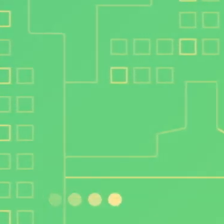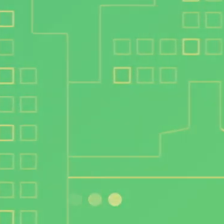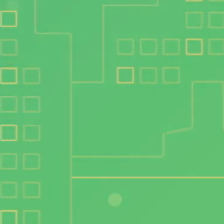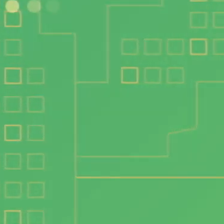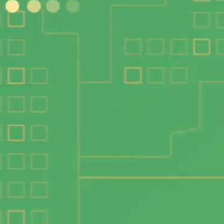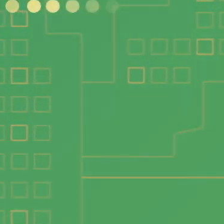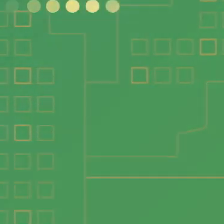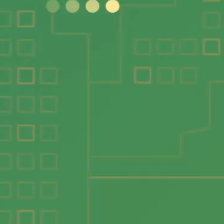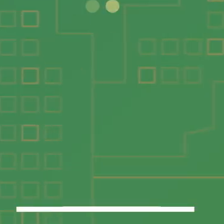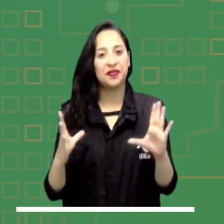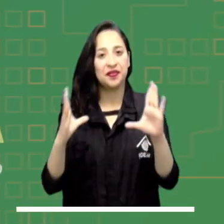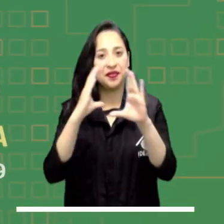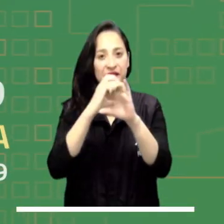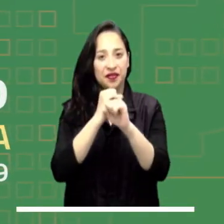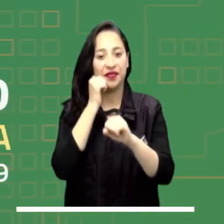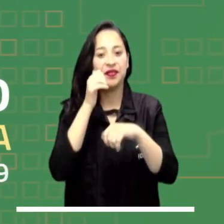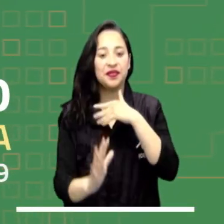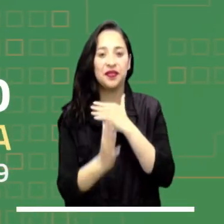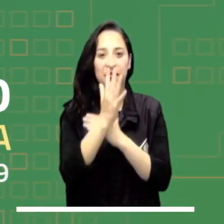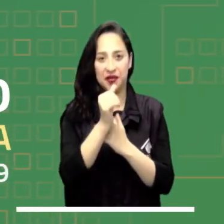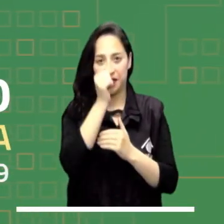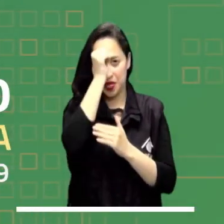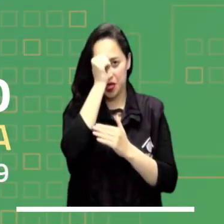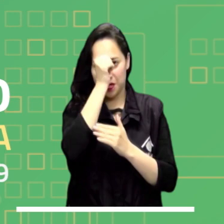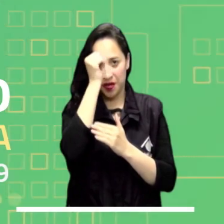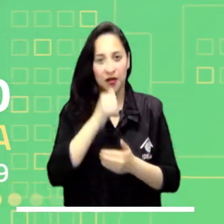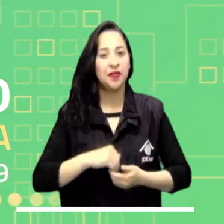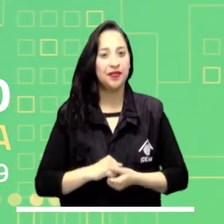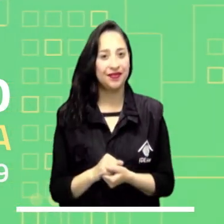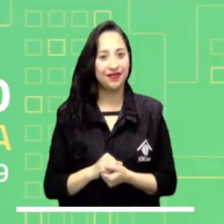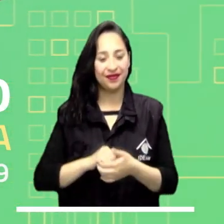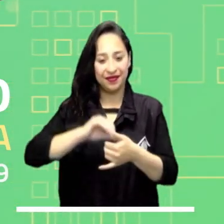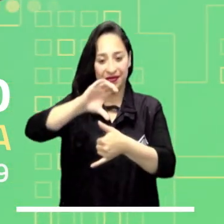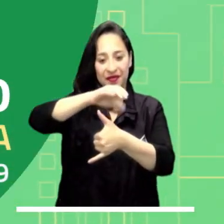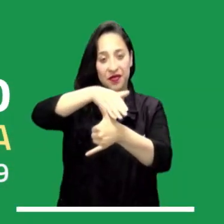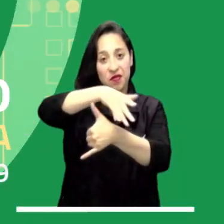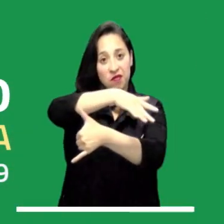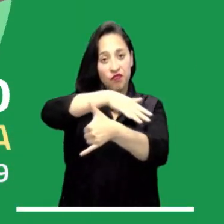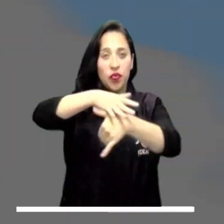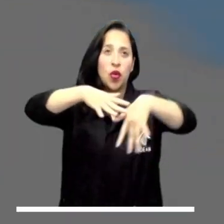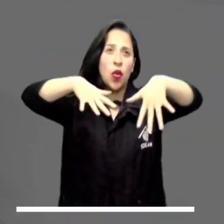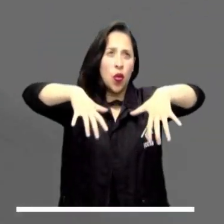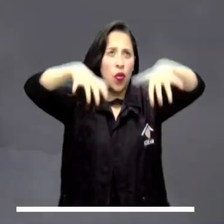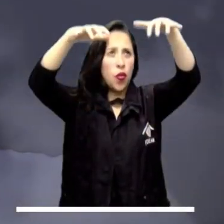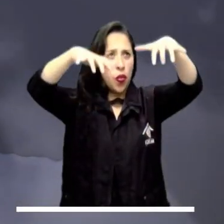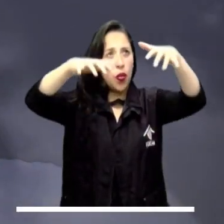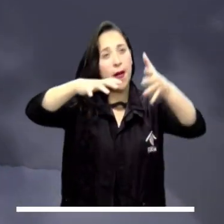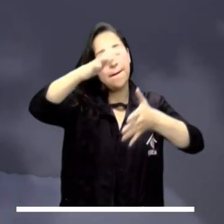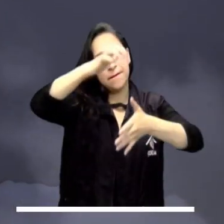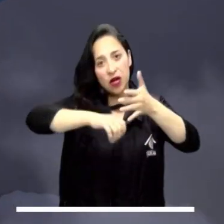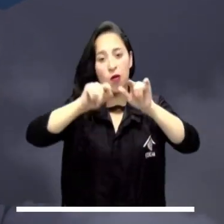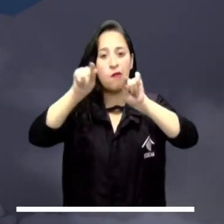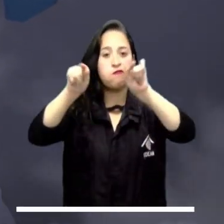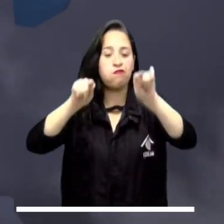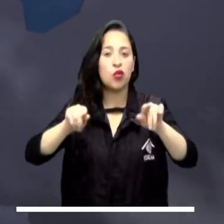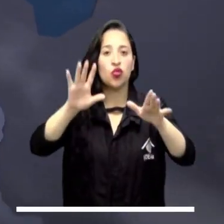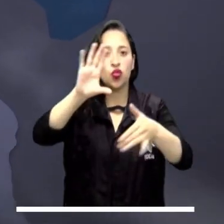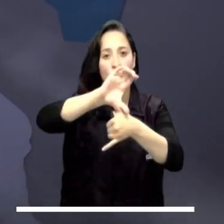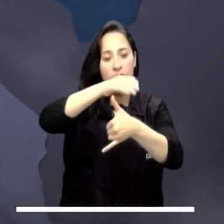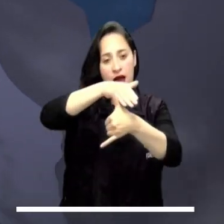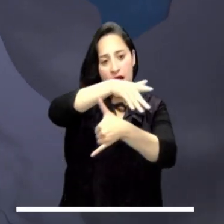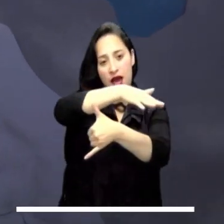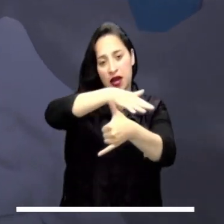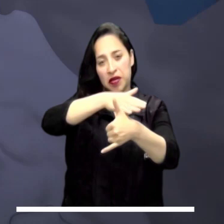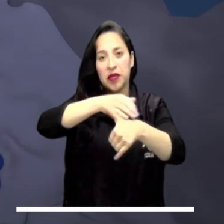pronóstico del tiempo para la noche de hoy y madrugada de domingo las lluvias disminuirán significativamente en gran